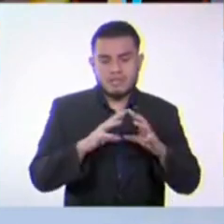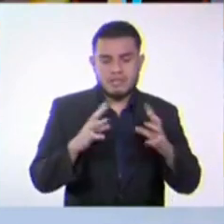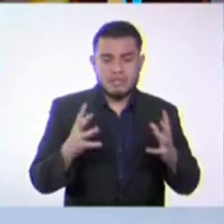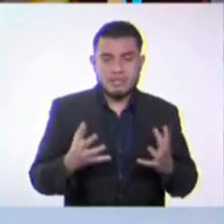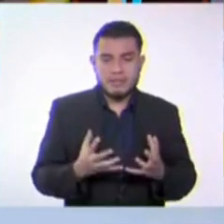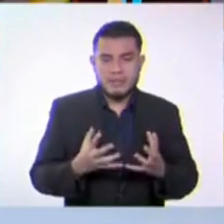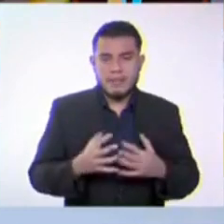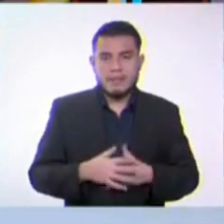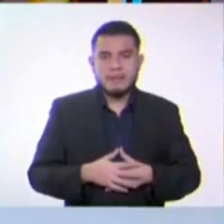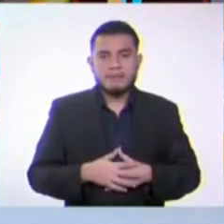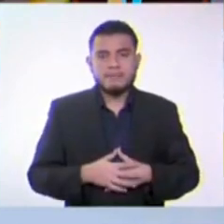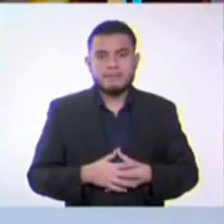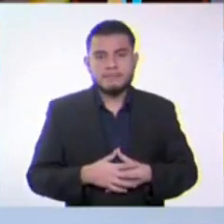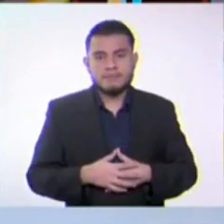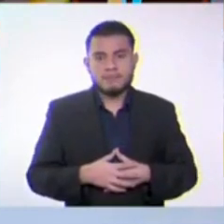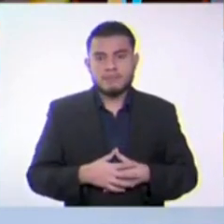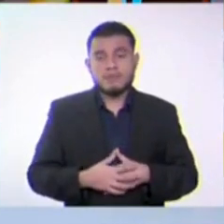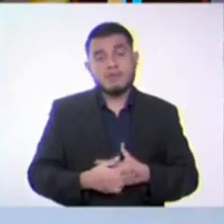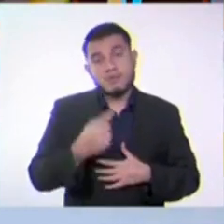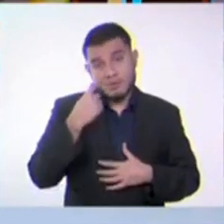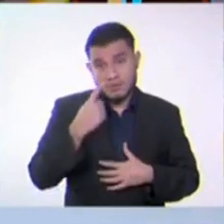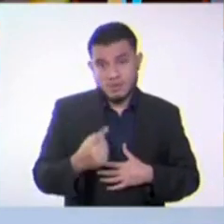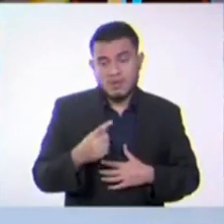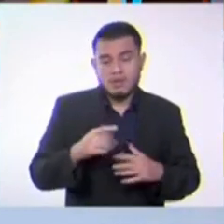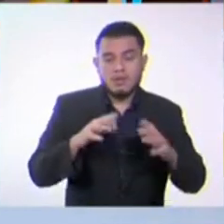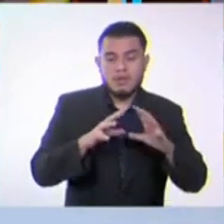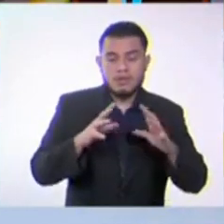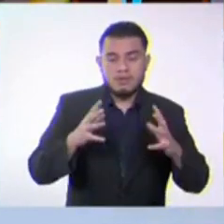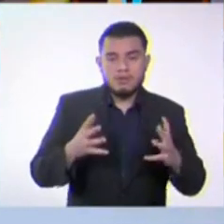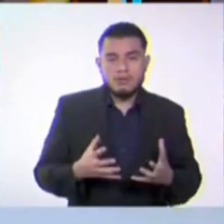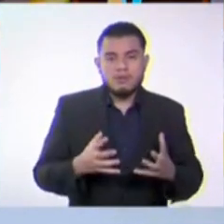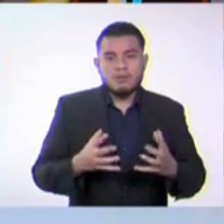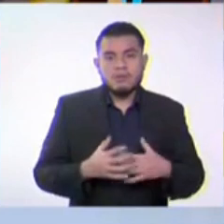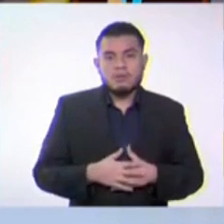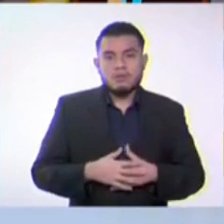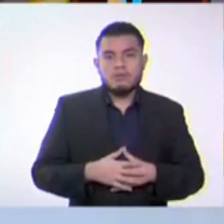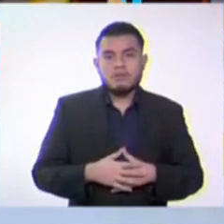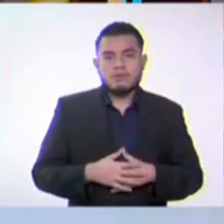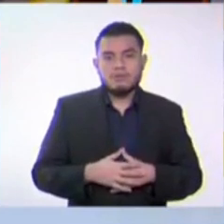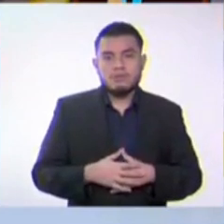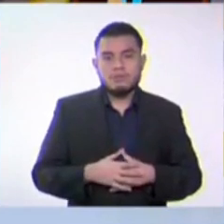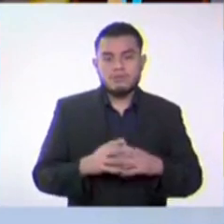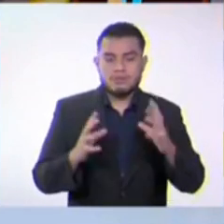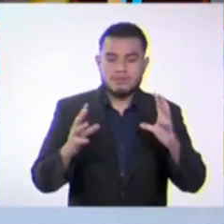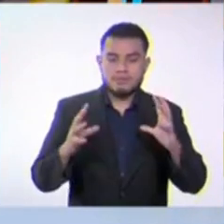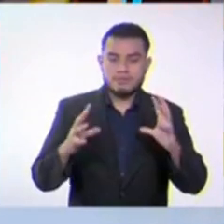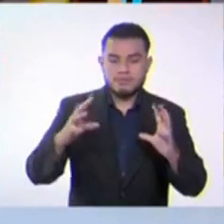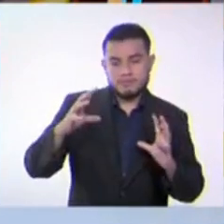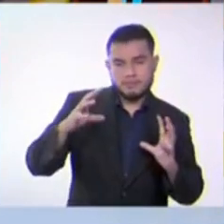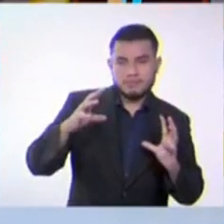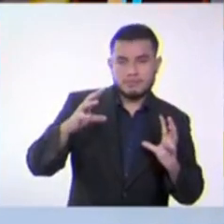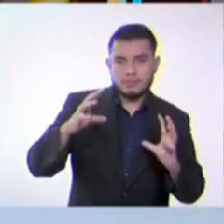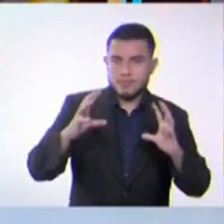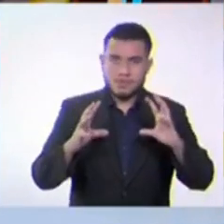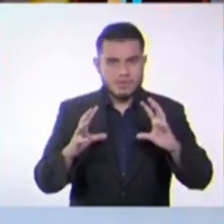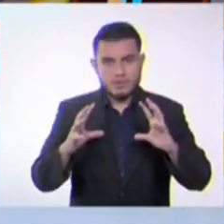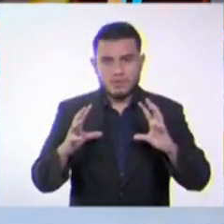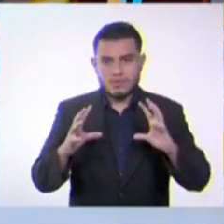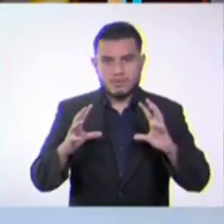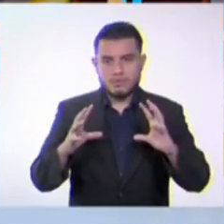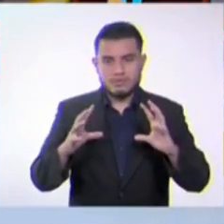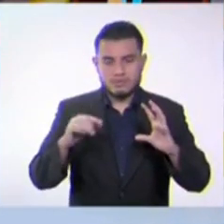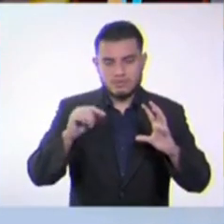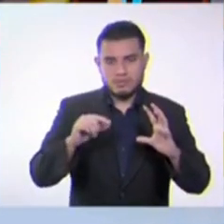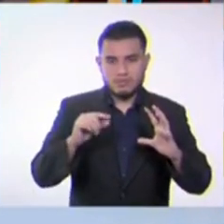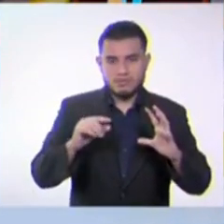Tierra. Si notas, la Tierra se encuentra inclinada, es decir, no la